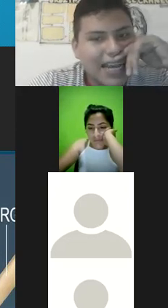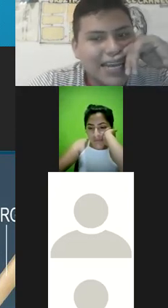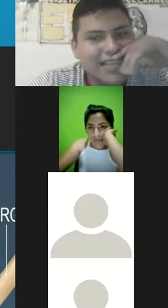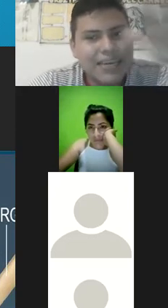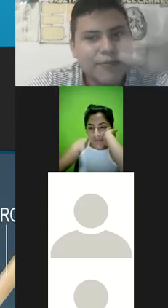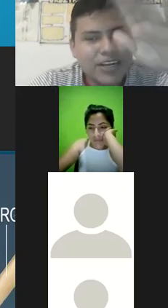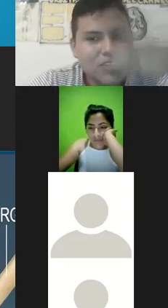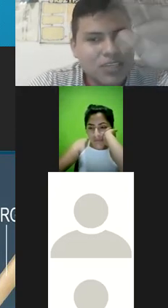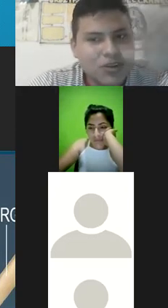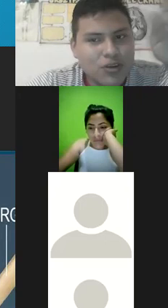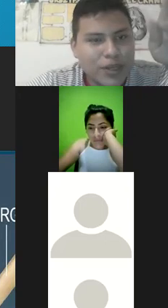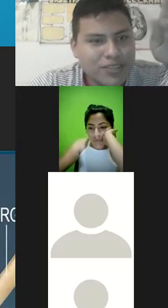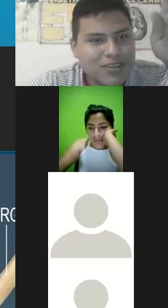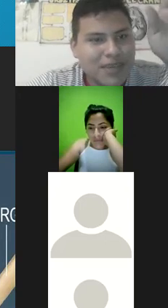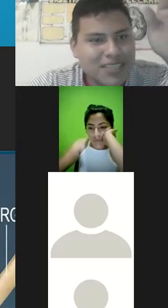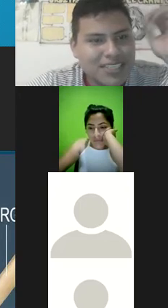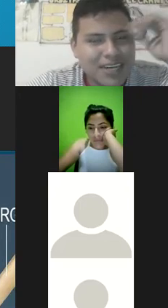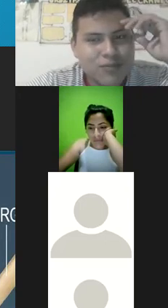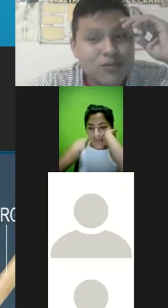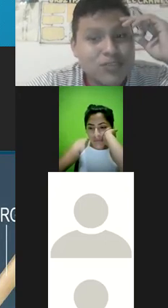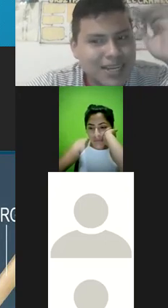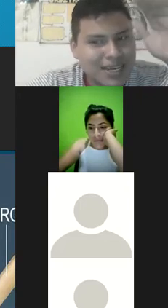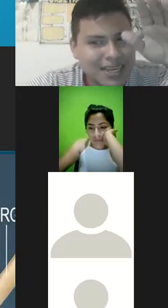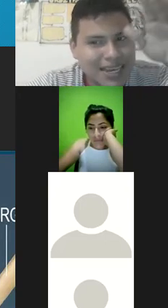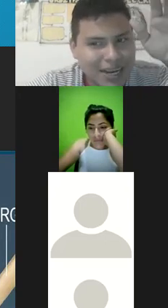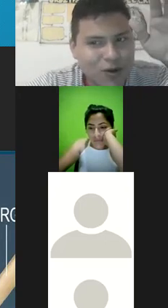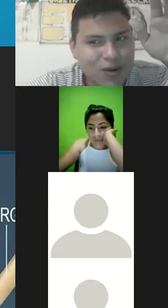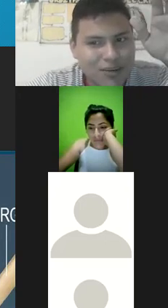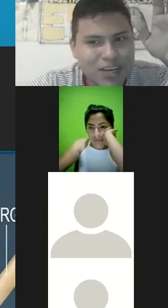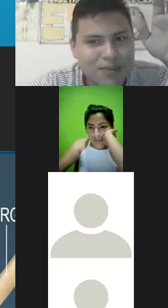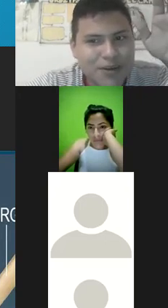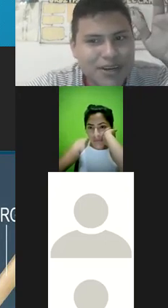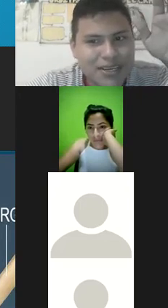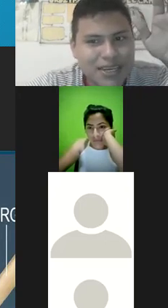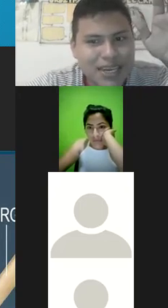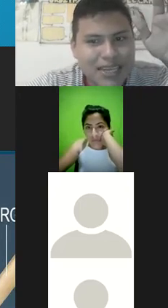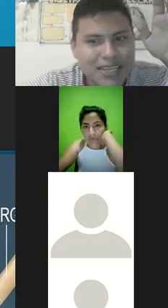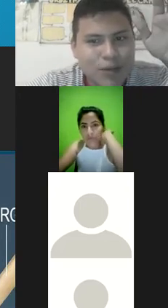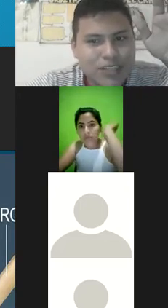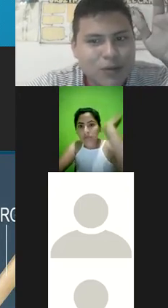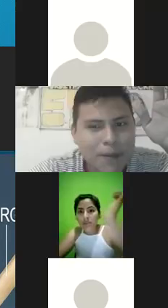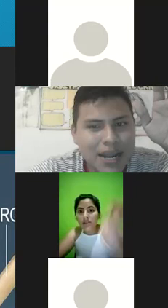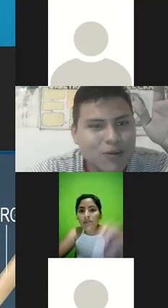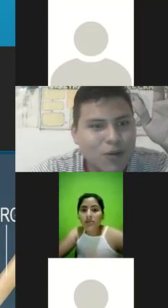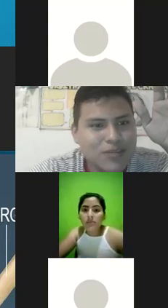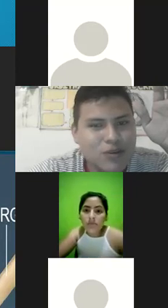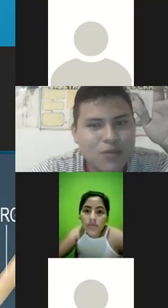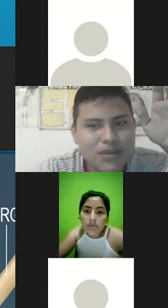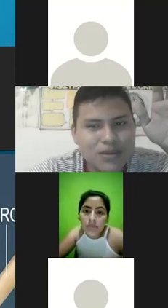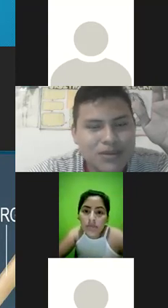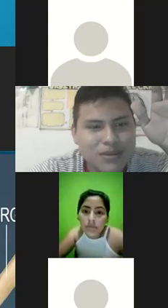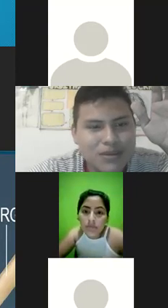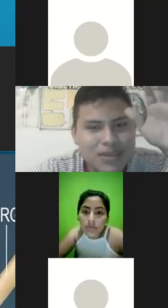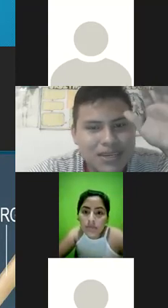Aquí hay alguien que puede reconocer uno de estos huesos y me dice si se gana un punto, o sea, que reconozca, ¿no? Por ejemplo, a ver, este hueso plano, ¿cuál es? Ahí está